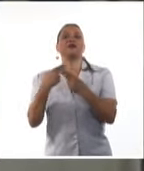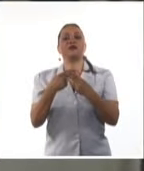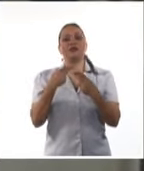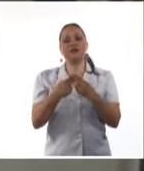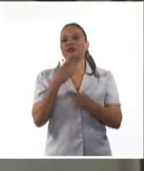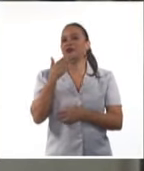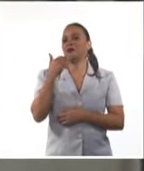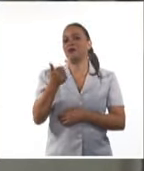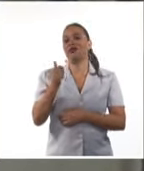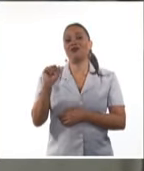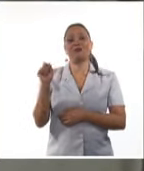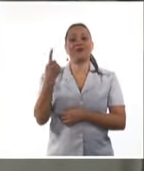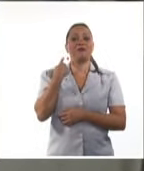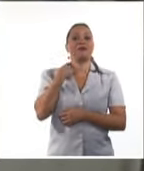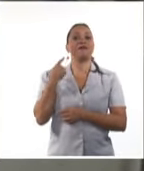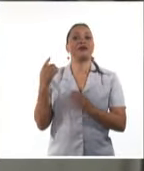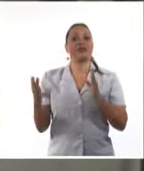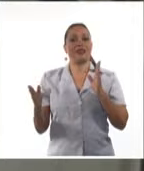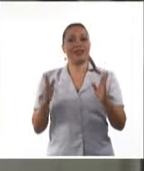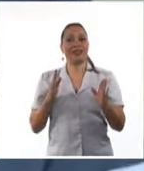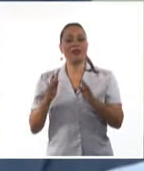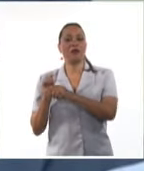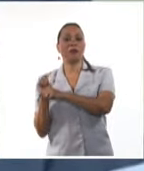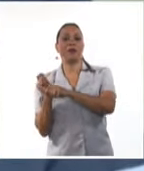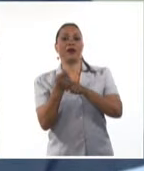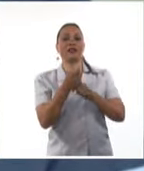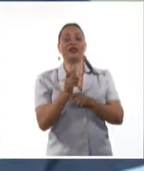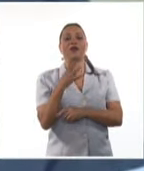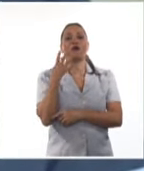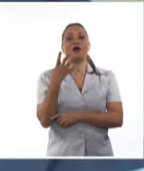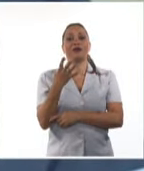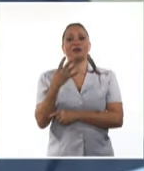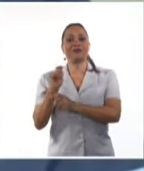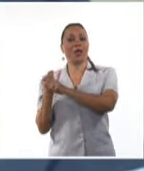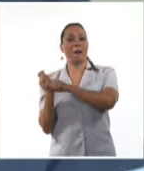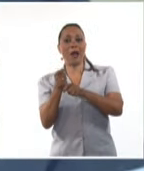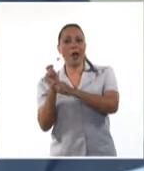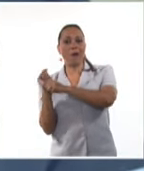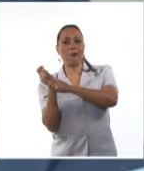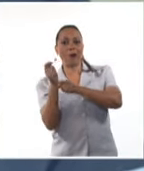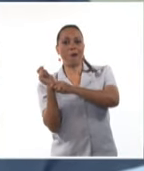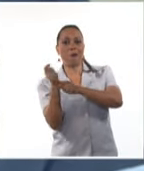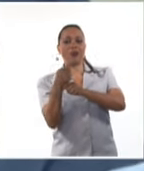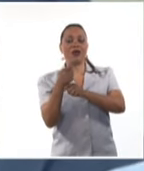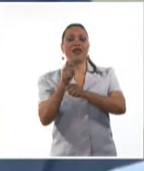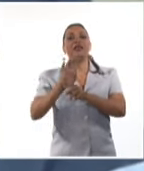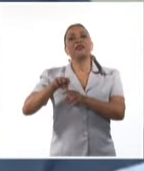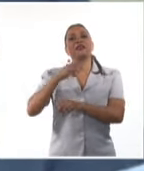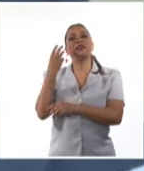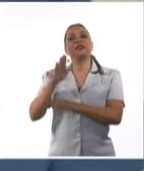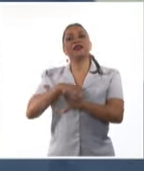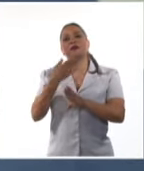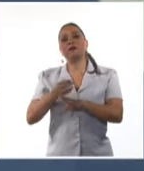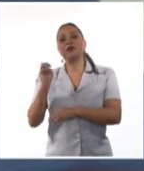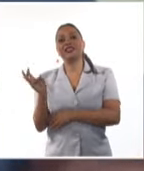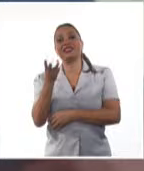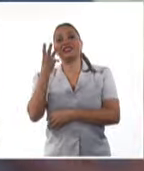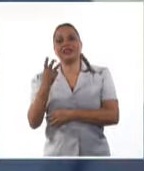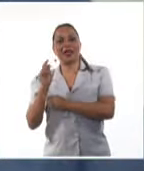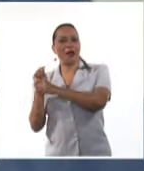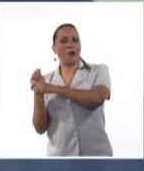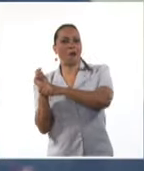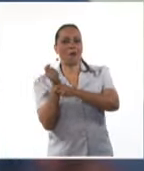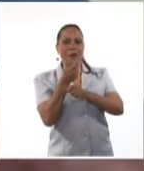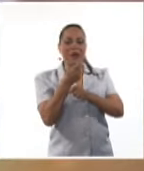que yo el primer año en la rookie league batí 400. Después fui para clase A y batí 350. Ya eso me dio a